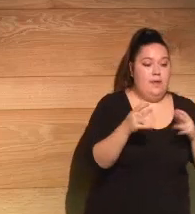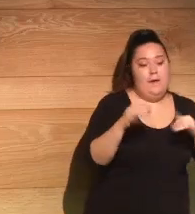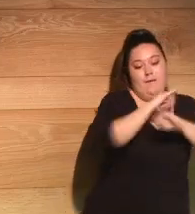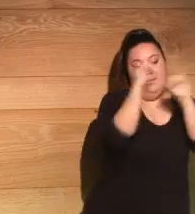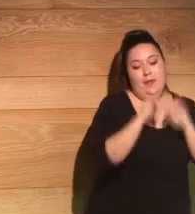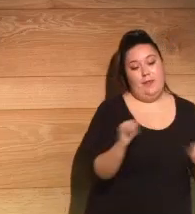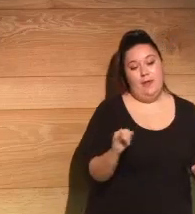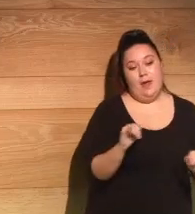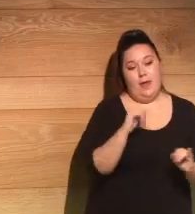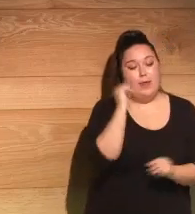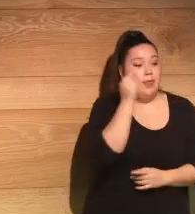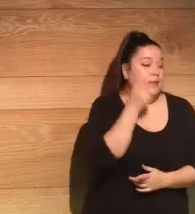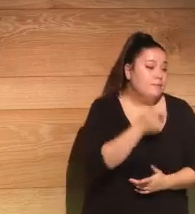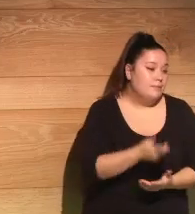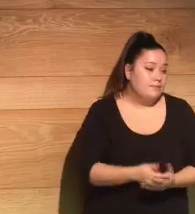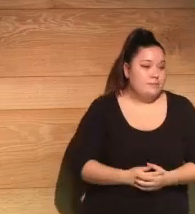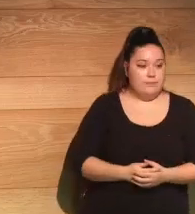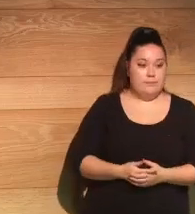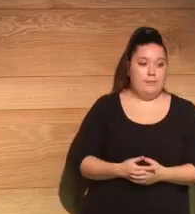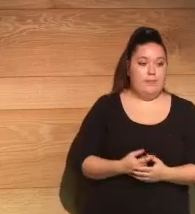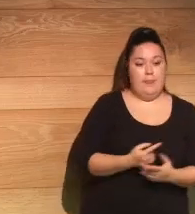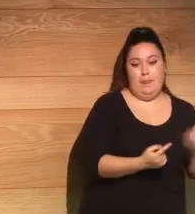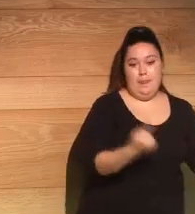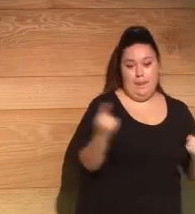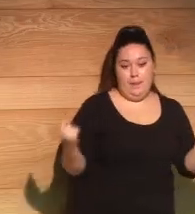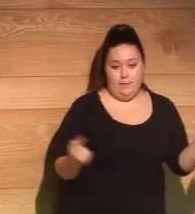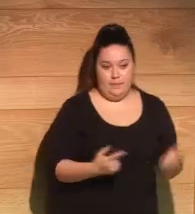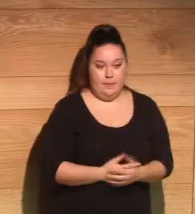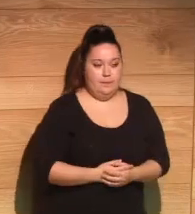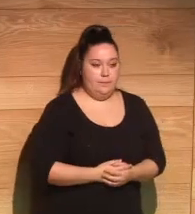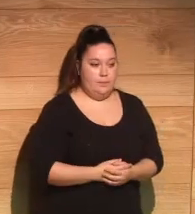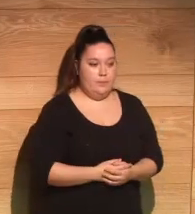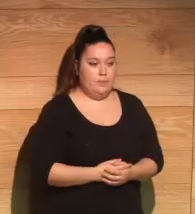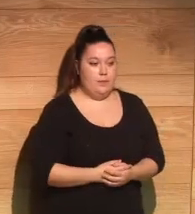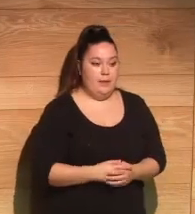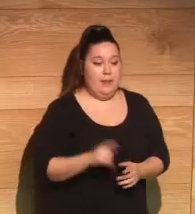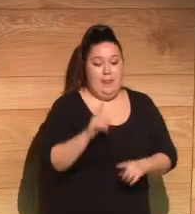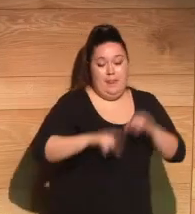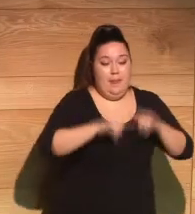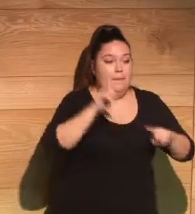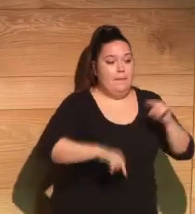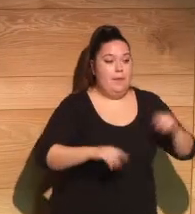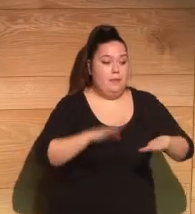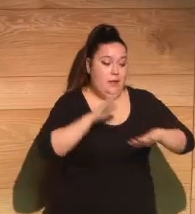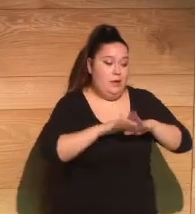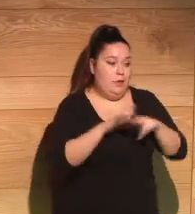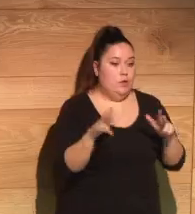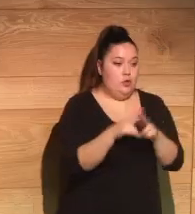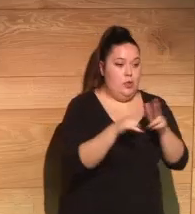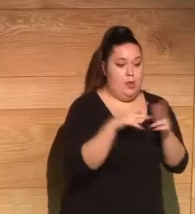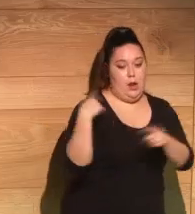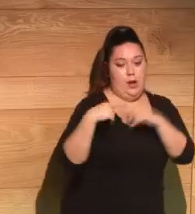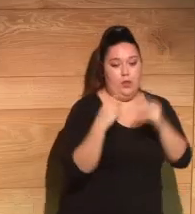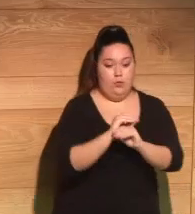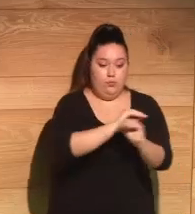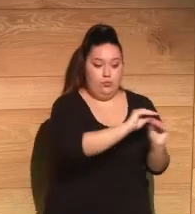tesis esta famosa de Max Out, de que uno es del lugar donde hace el bachillerato a las redes sociales. Uno es de la red social que utilizaba cuando estaba en el bachillerato, ¿no? Y yo la